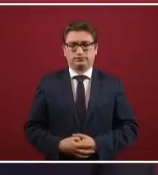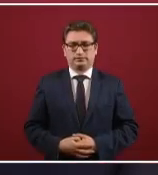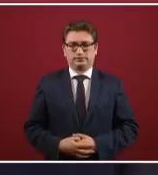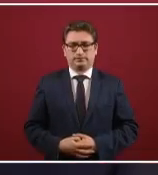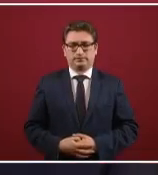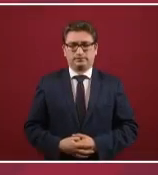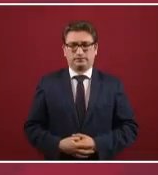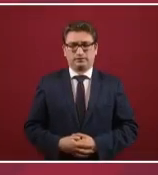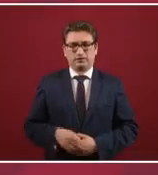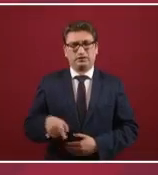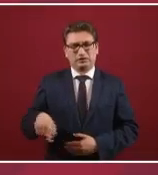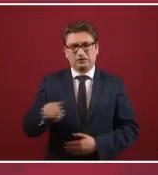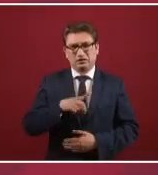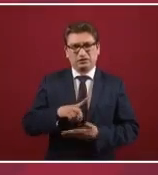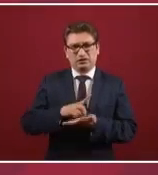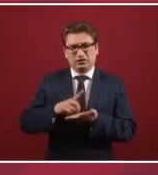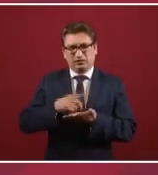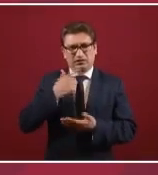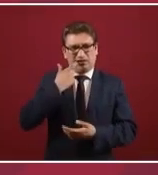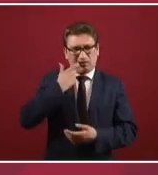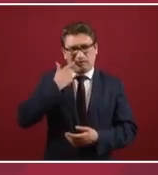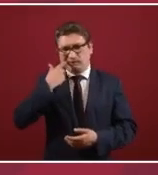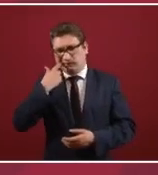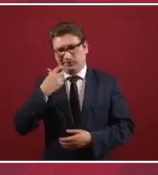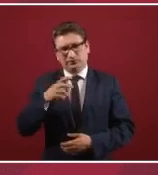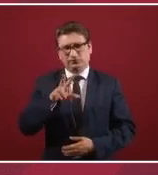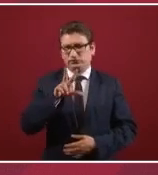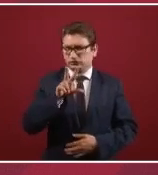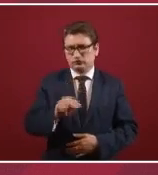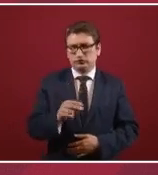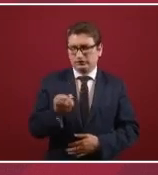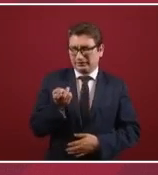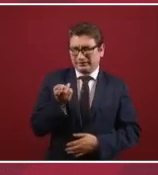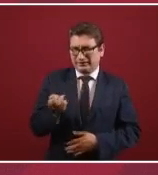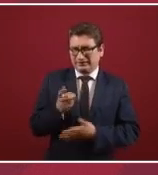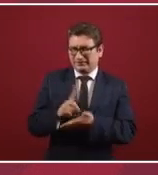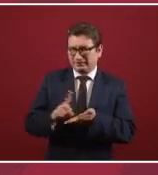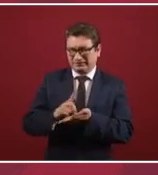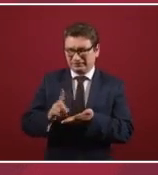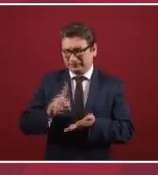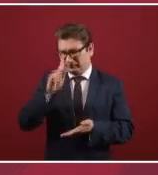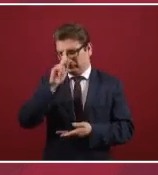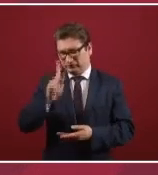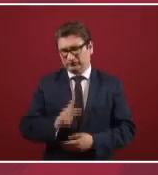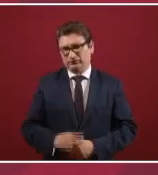las adicciones sobre todo con ese tipo de droga